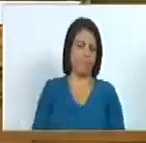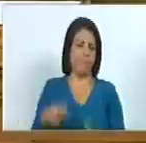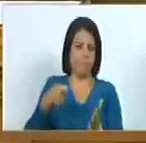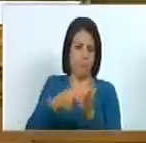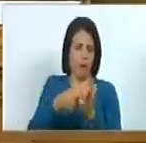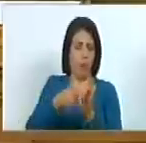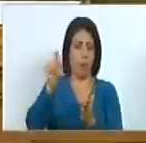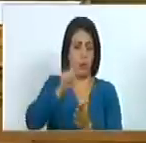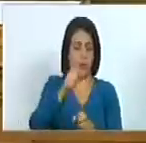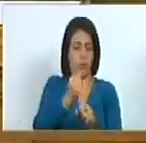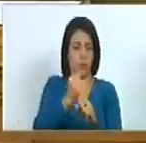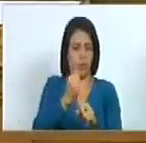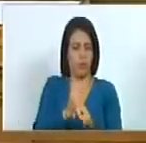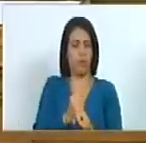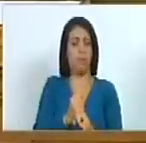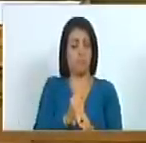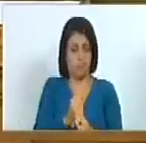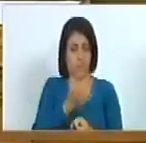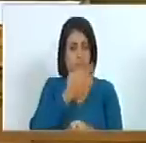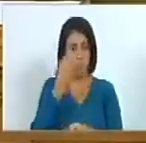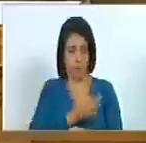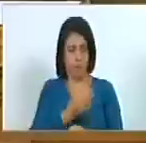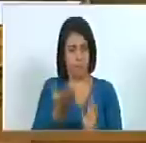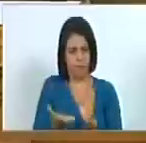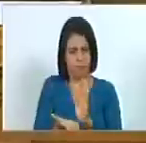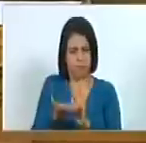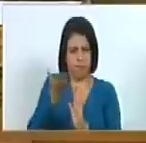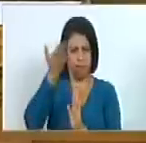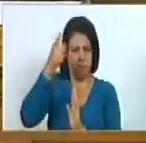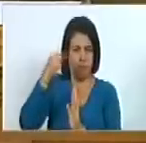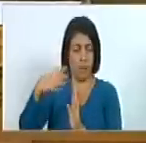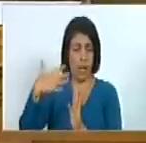de los trabajadores, era justamente la hiperinflación